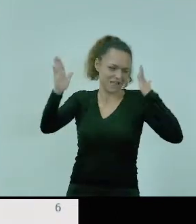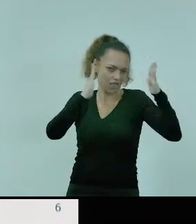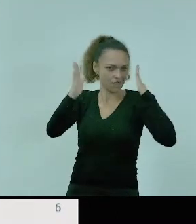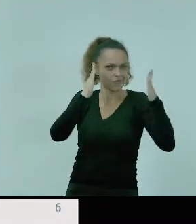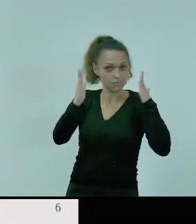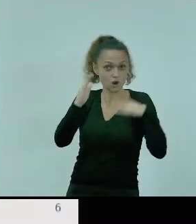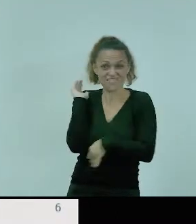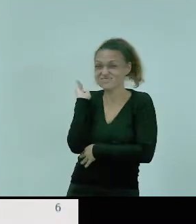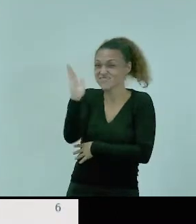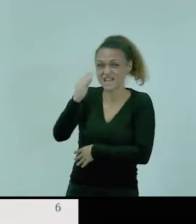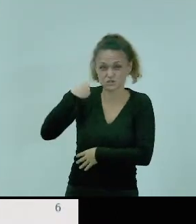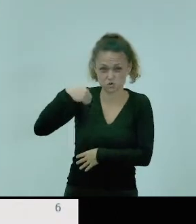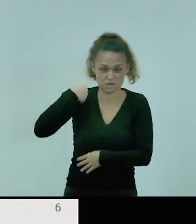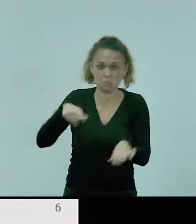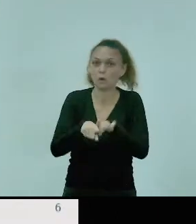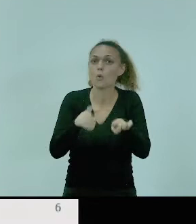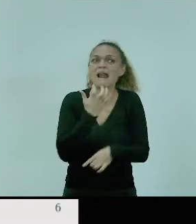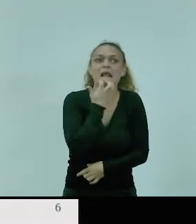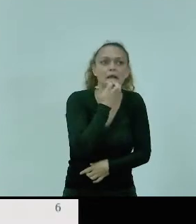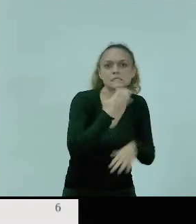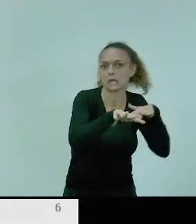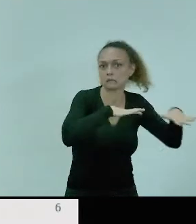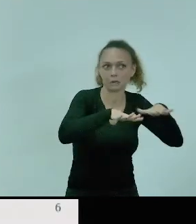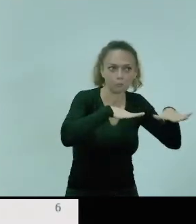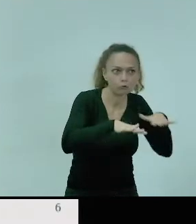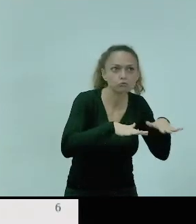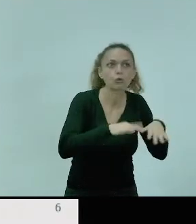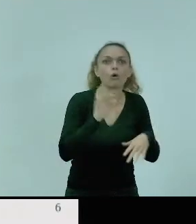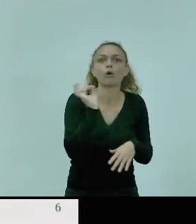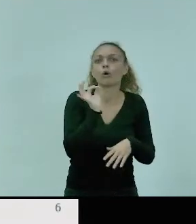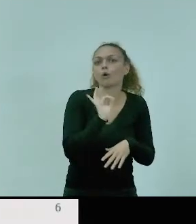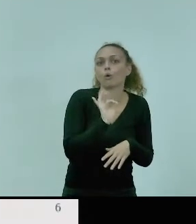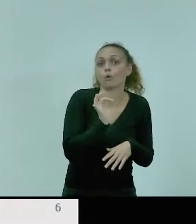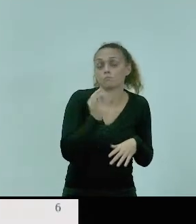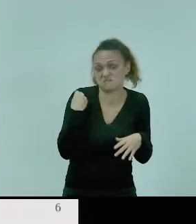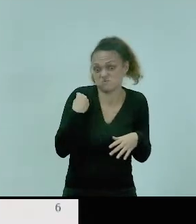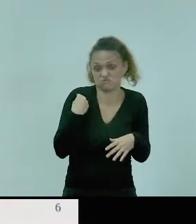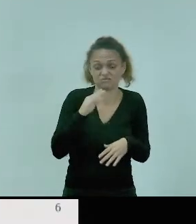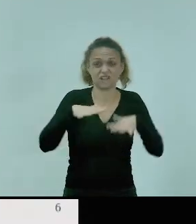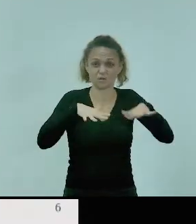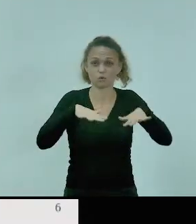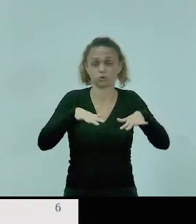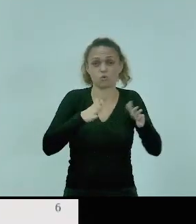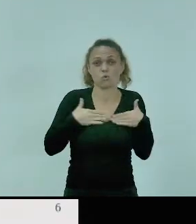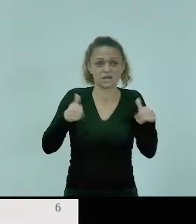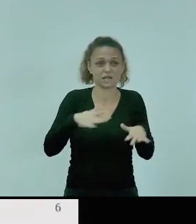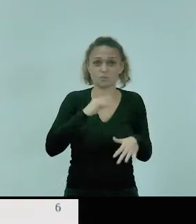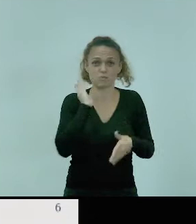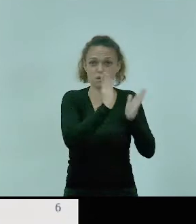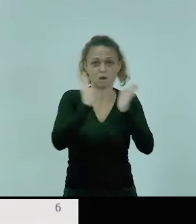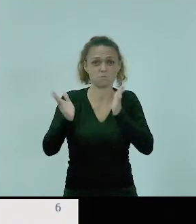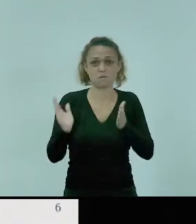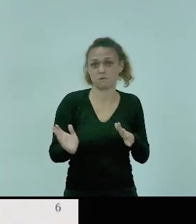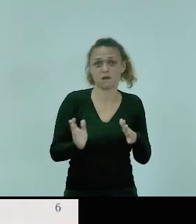daño que podía tener el terremoto en Grecia, que puede tener cualquier terremoto en elementos estructurales que tiene una misma respuesta ante